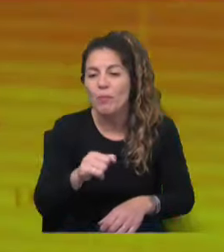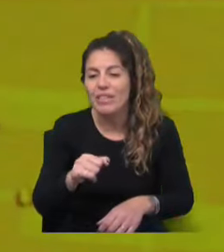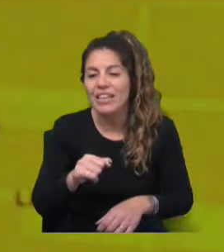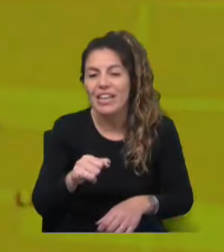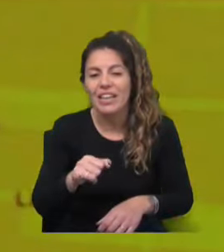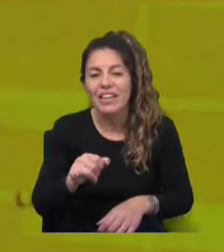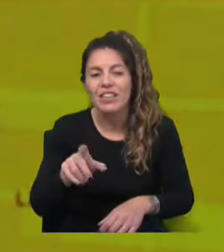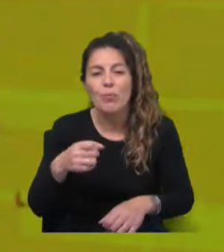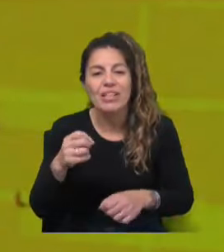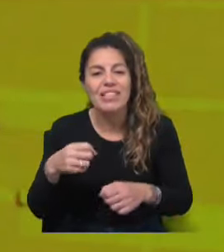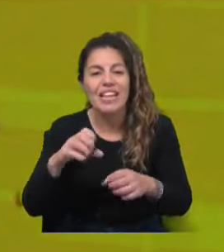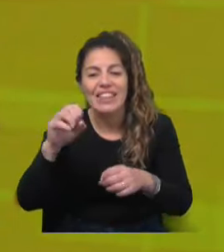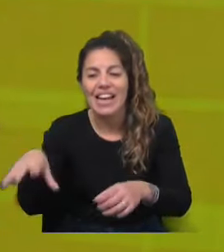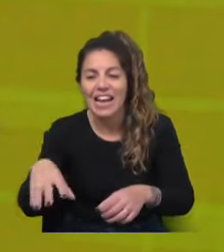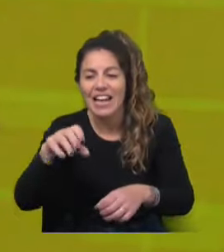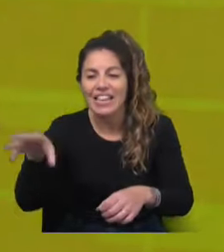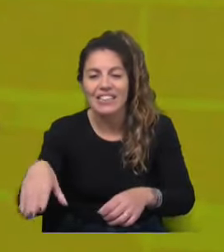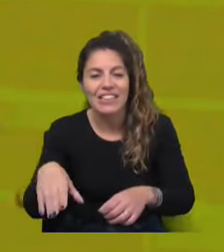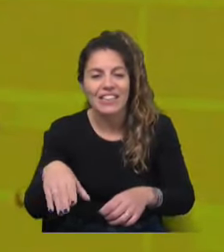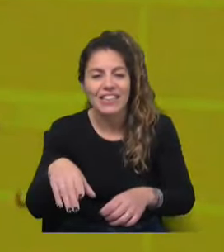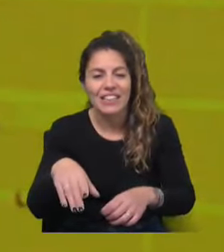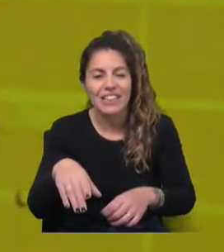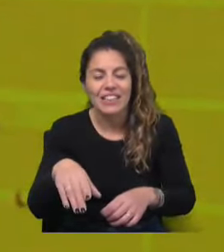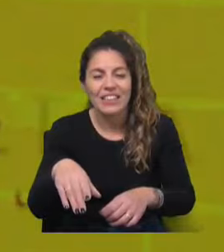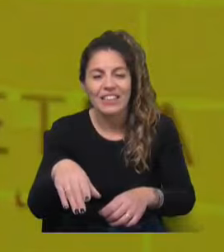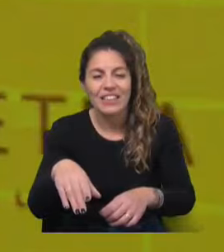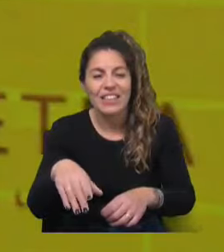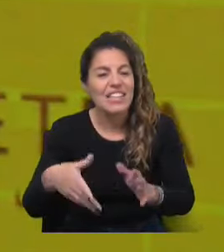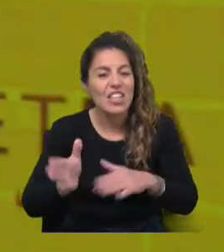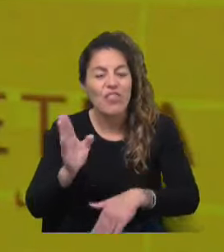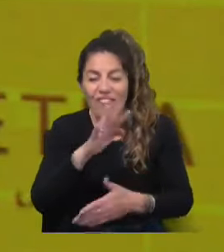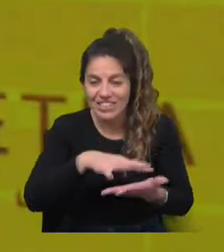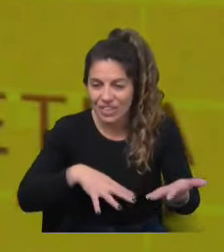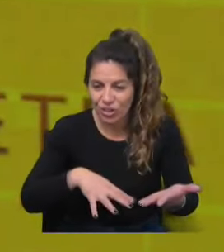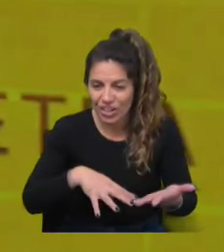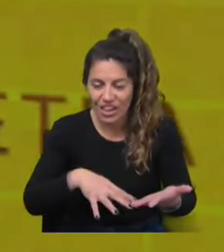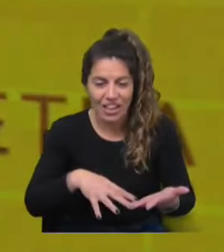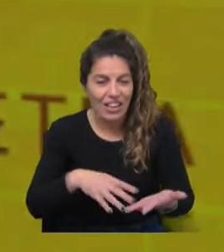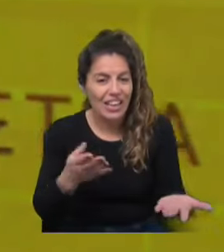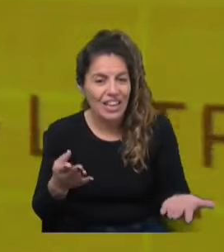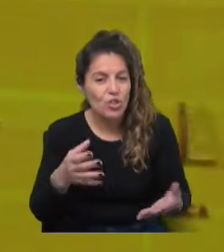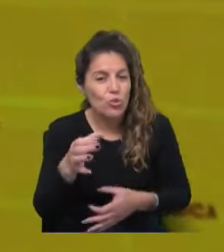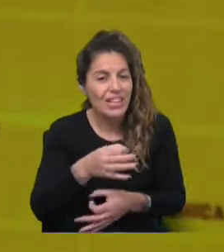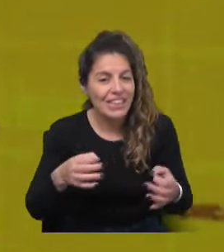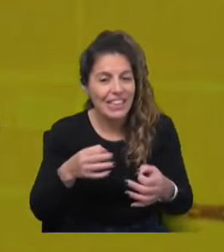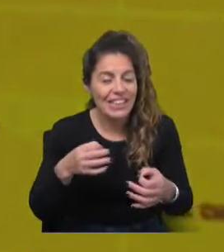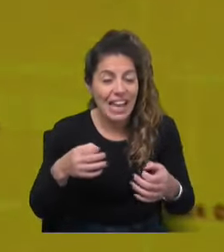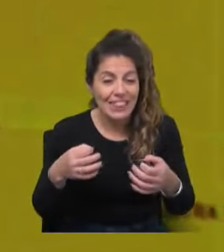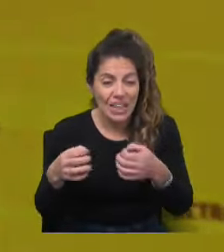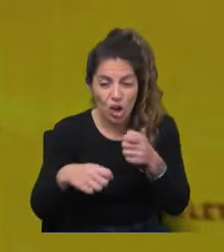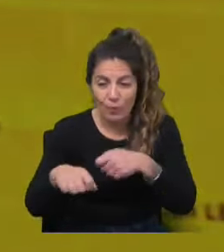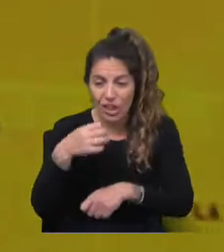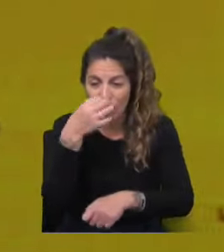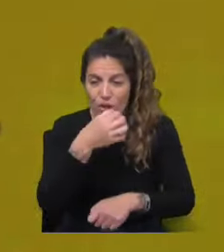sospecha, se descarga a Mozambique y se va a Barcelona. Entonces, eso es una estrategia narco también,